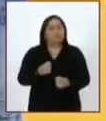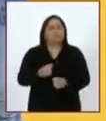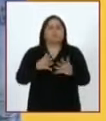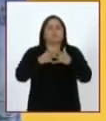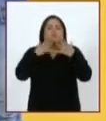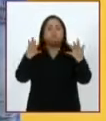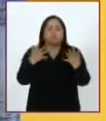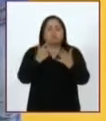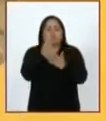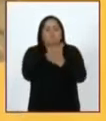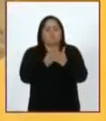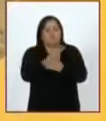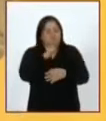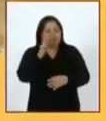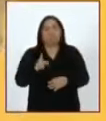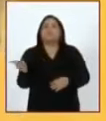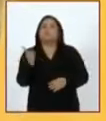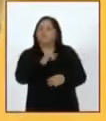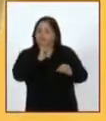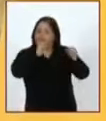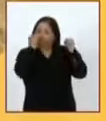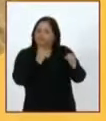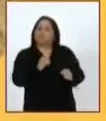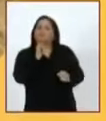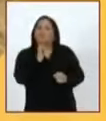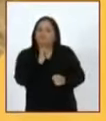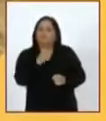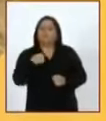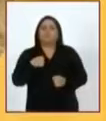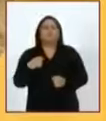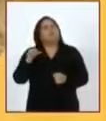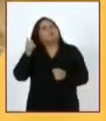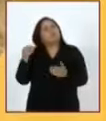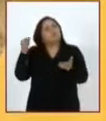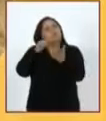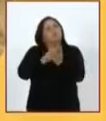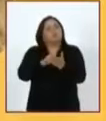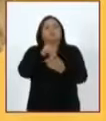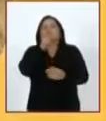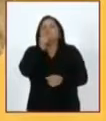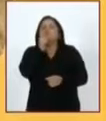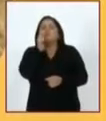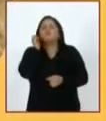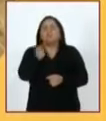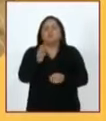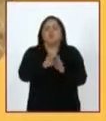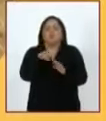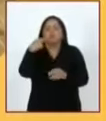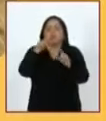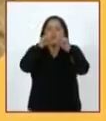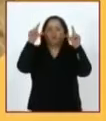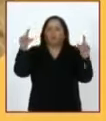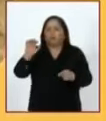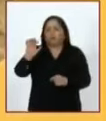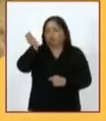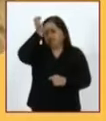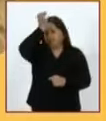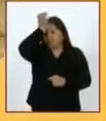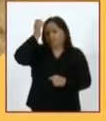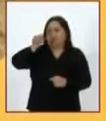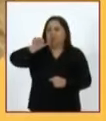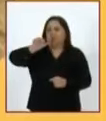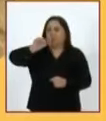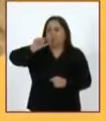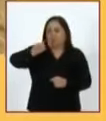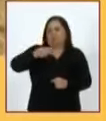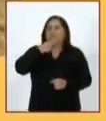cuento gráfico. Seguro que sí. Yo adaptaré un cuento policíaco que lleva por nombre Cordero Asado, de